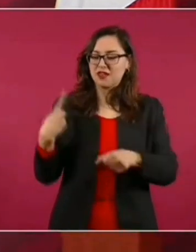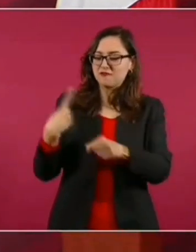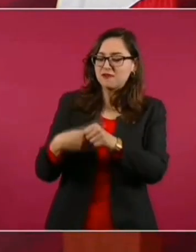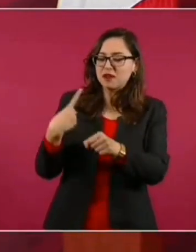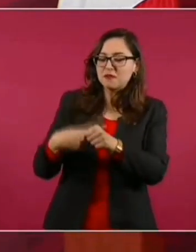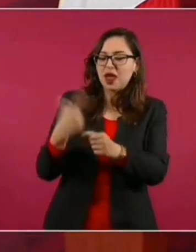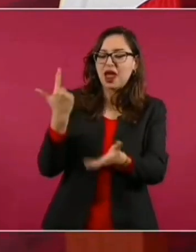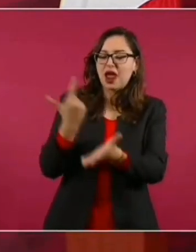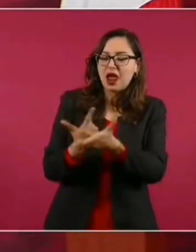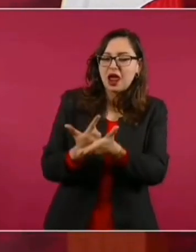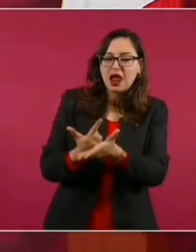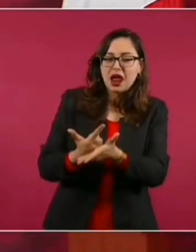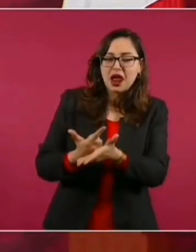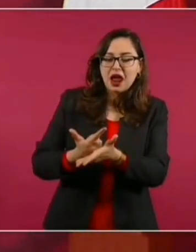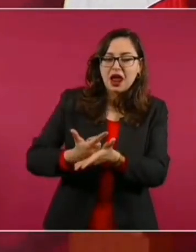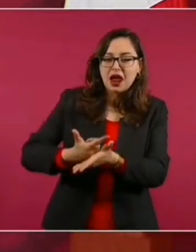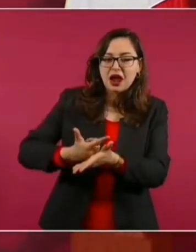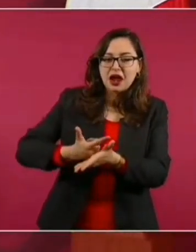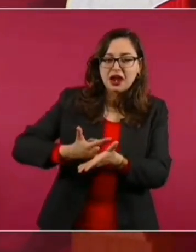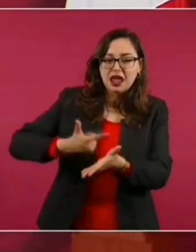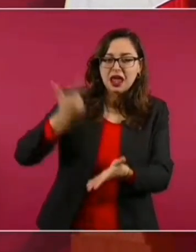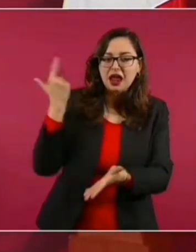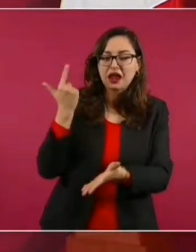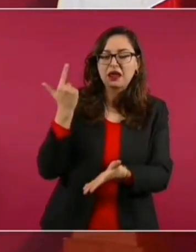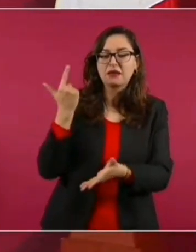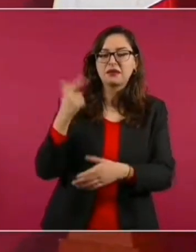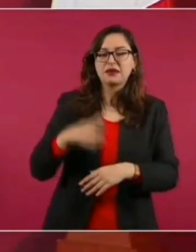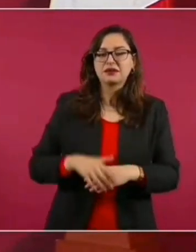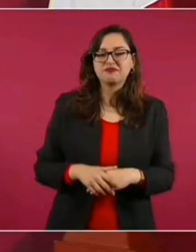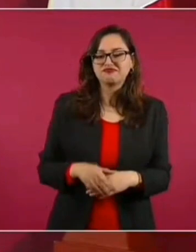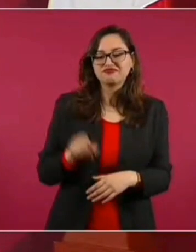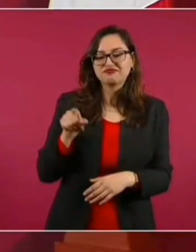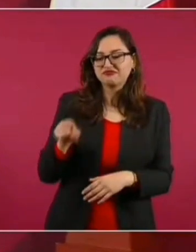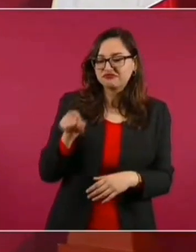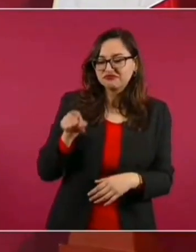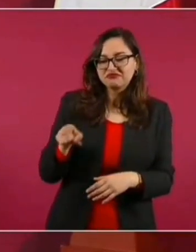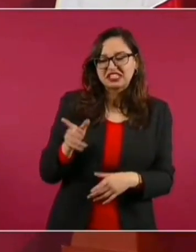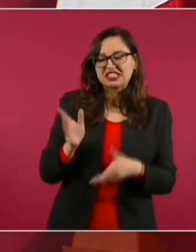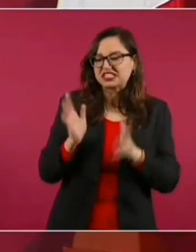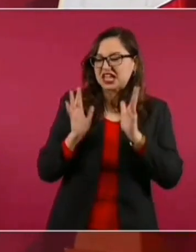allá en mi tierra, decía mi amigo, un amigo, dice, no, ya